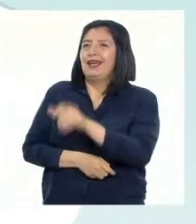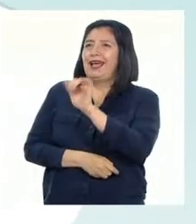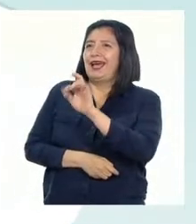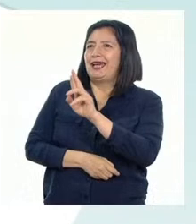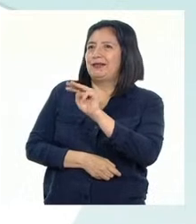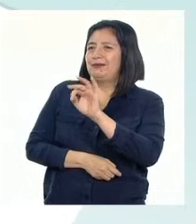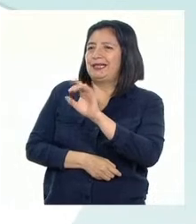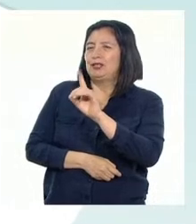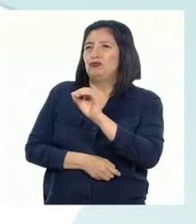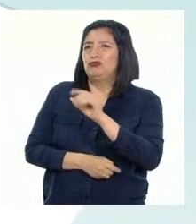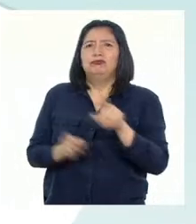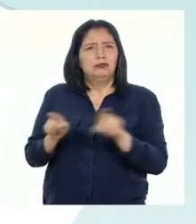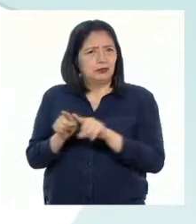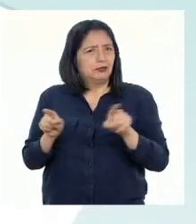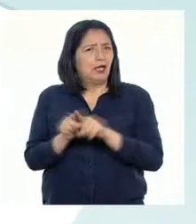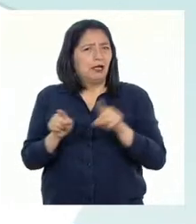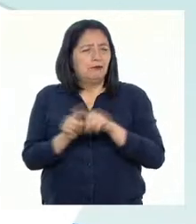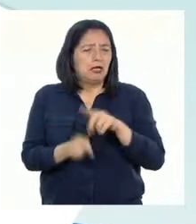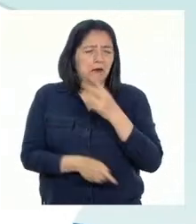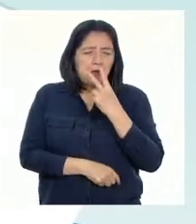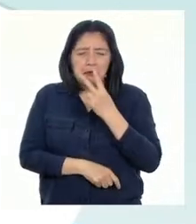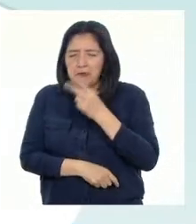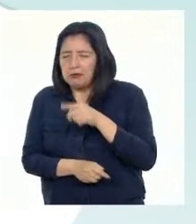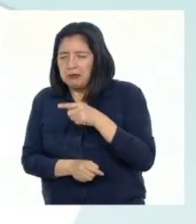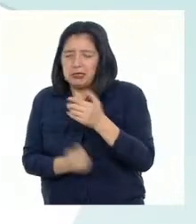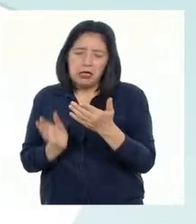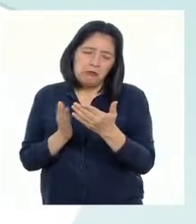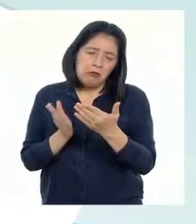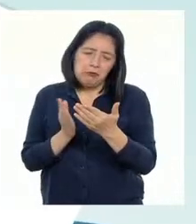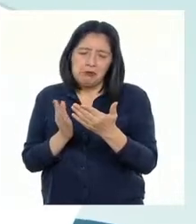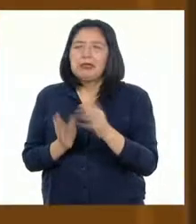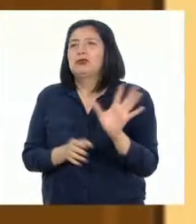quien también le da un super ojo a todo.